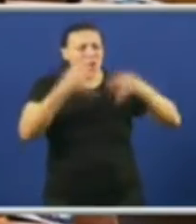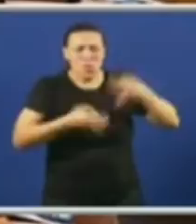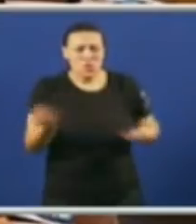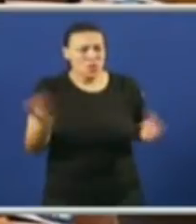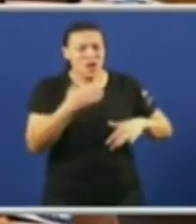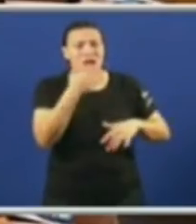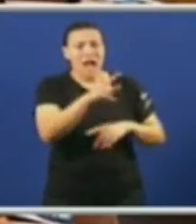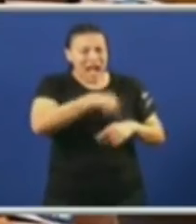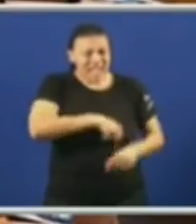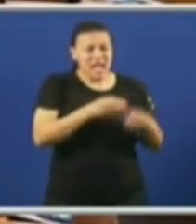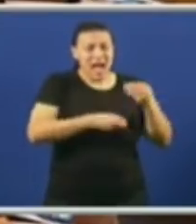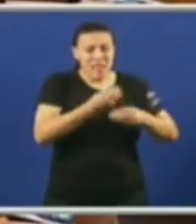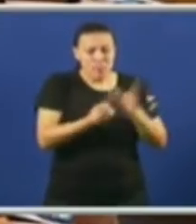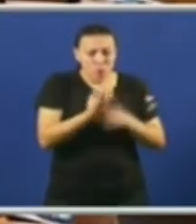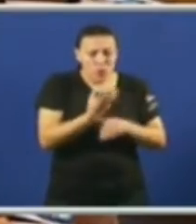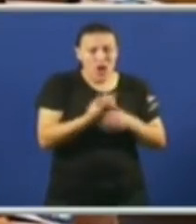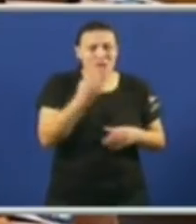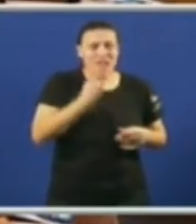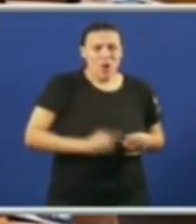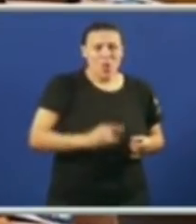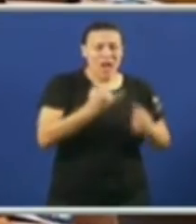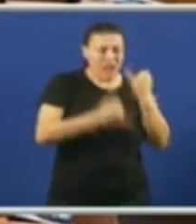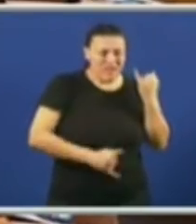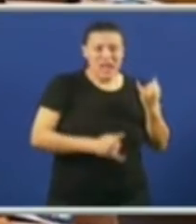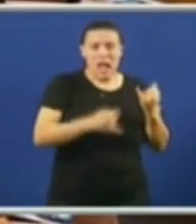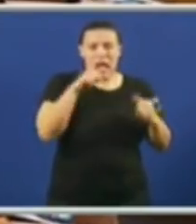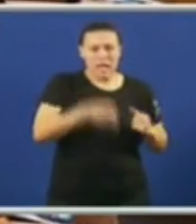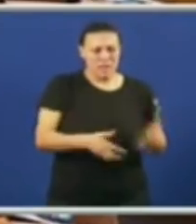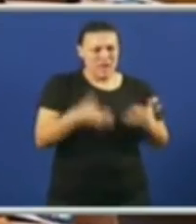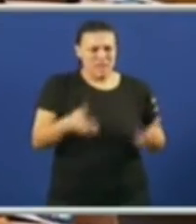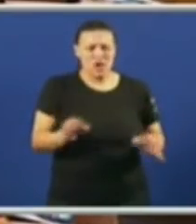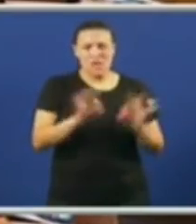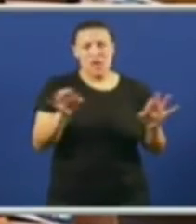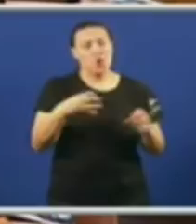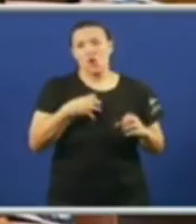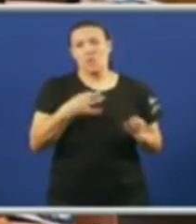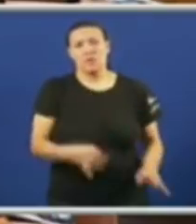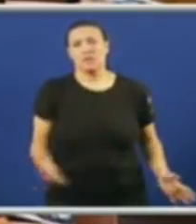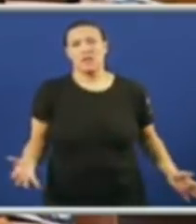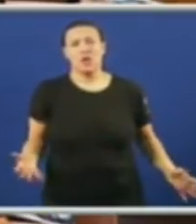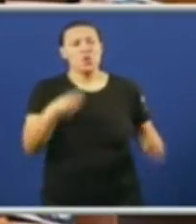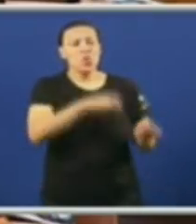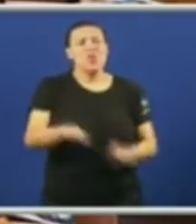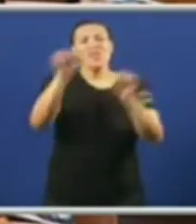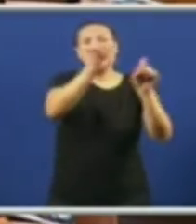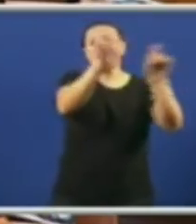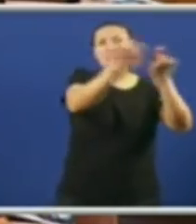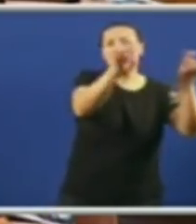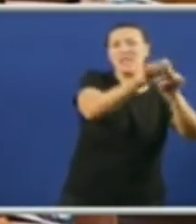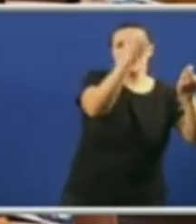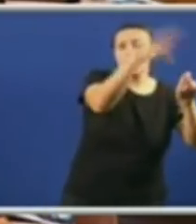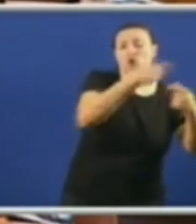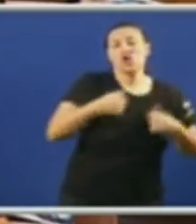sendo produtores de electricidade, non teñamos absolutamente ningún beneficio. Vostede defende as eléctricas, eu defendo